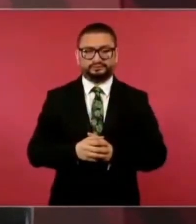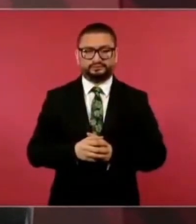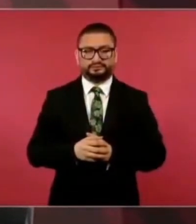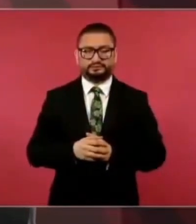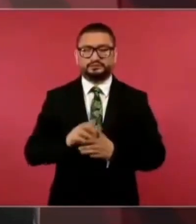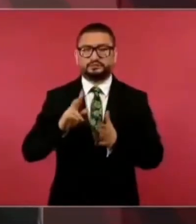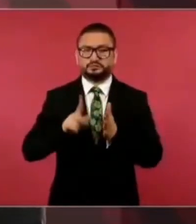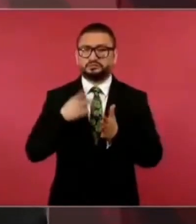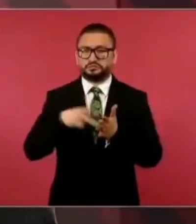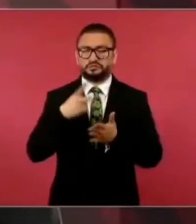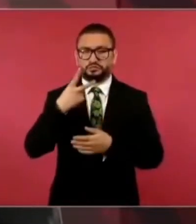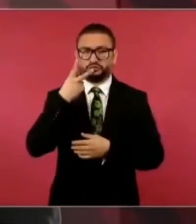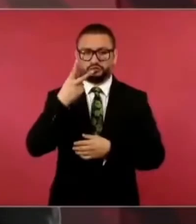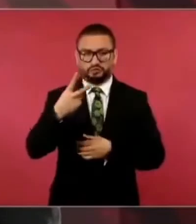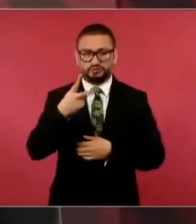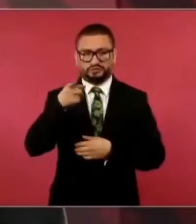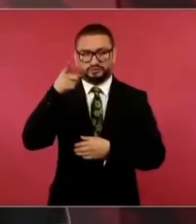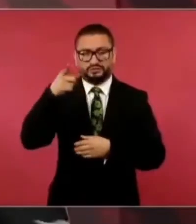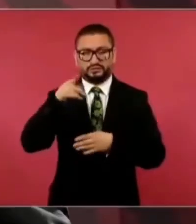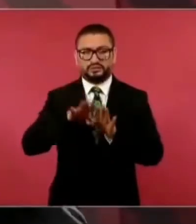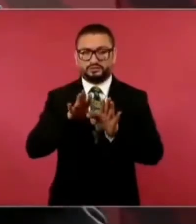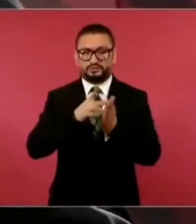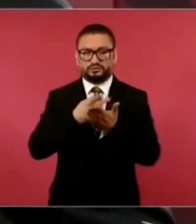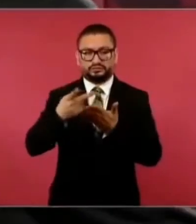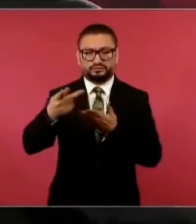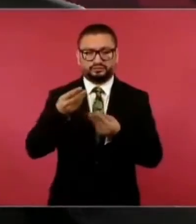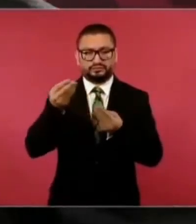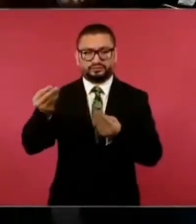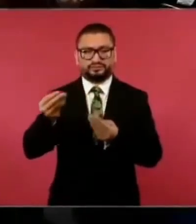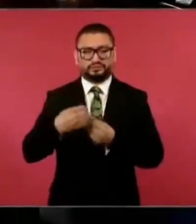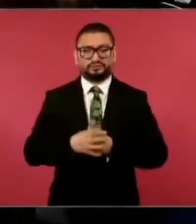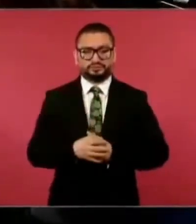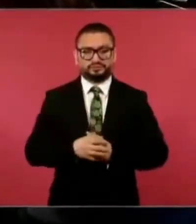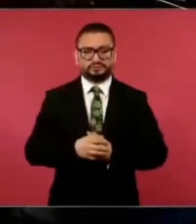2 veces premiado con el